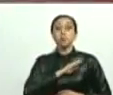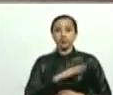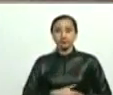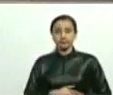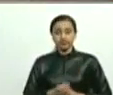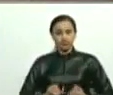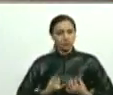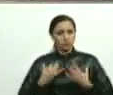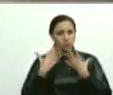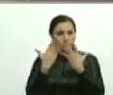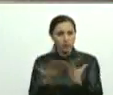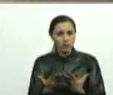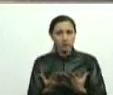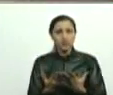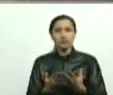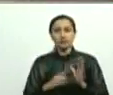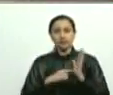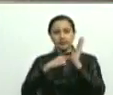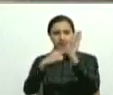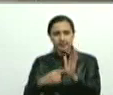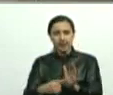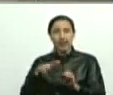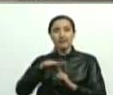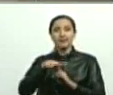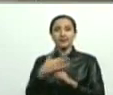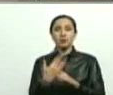uno tiene frente a circunstancias